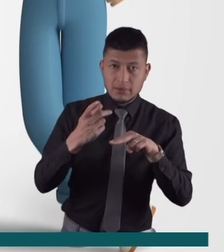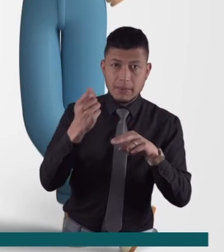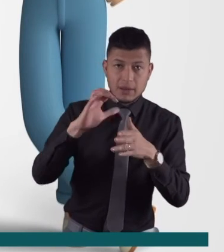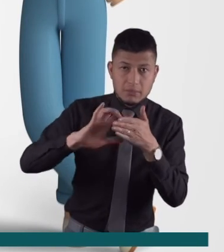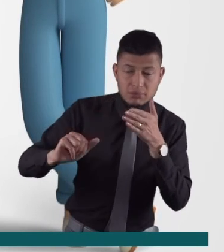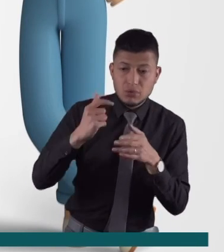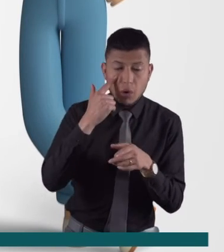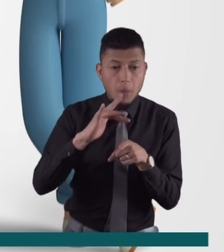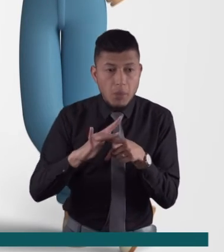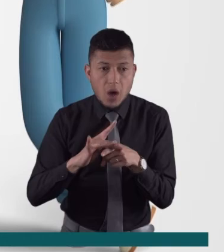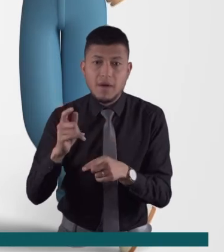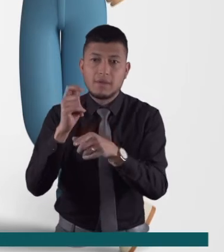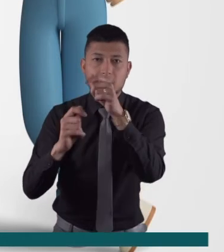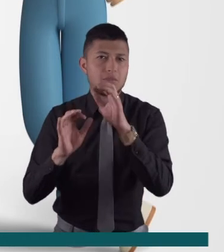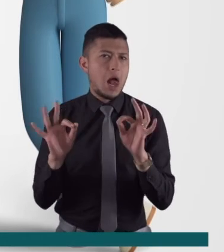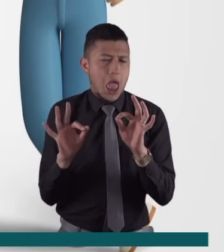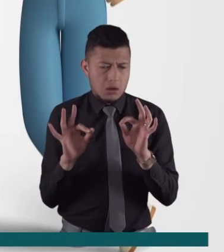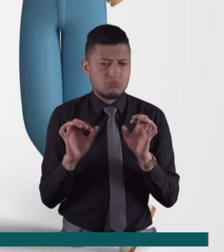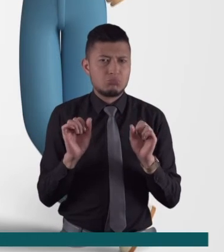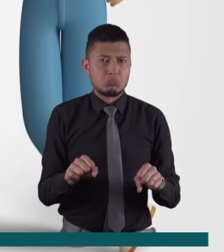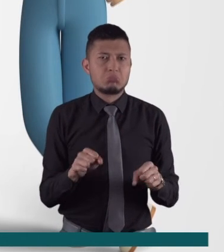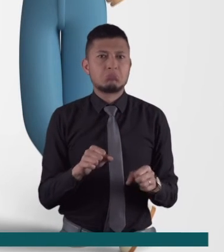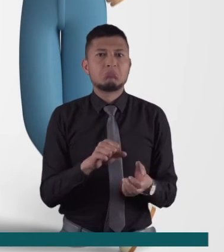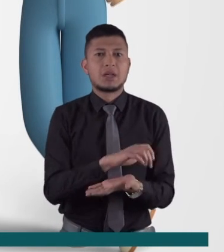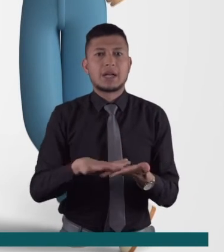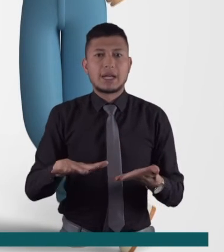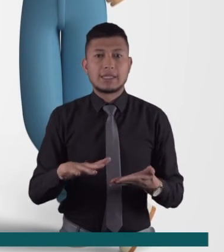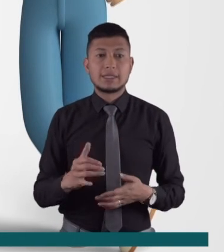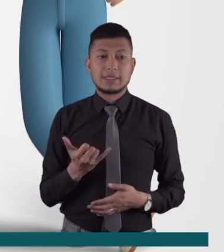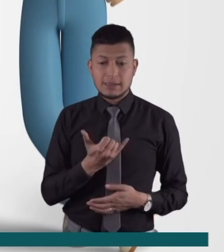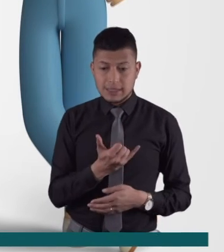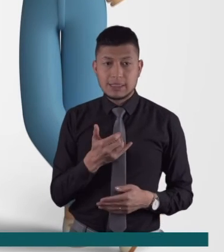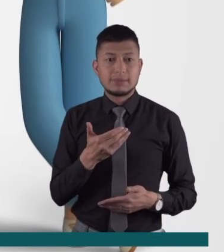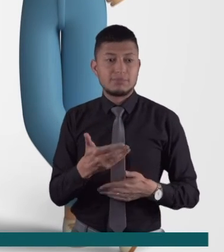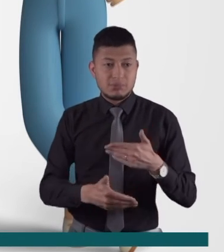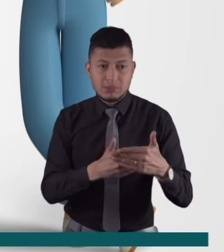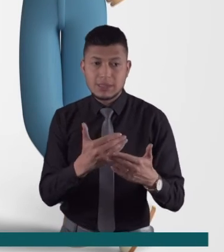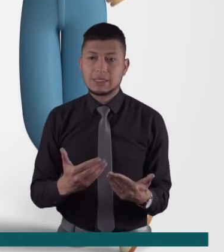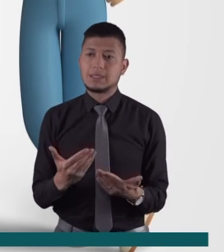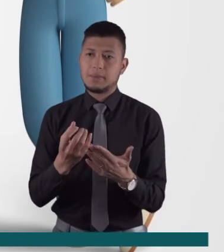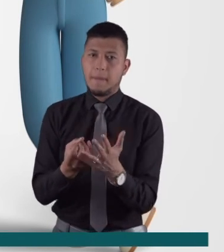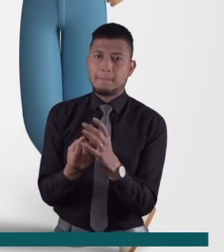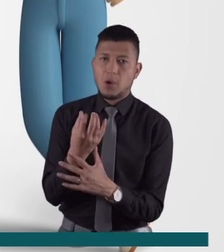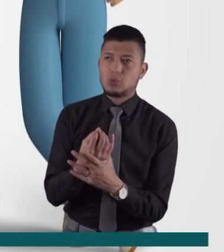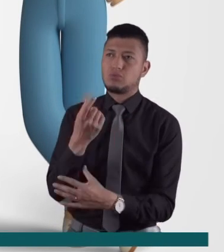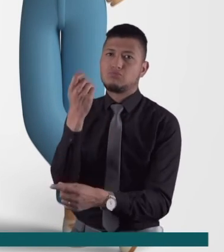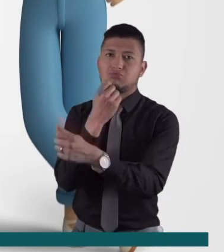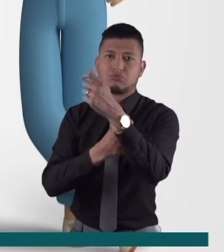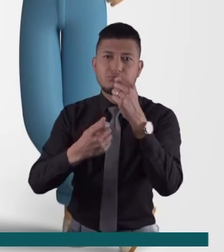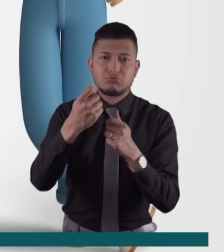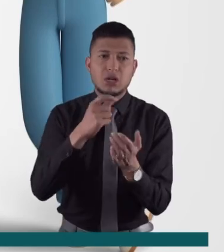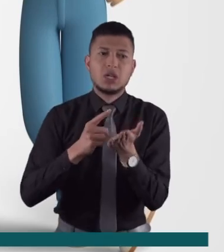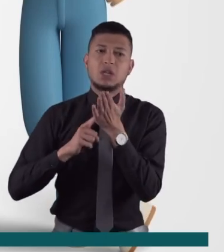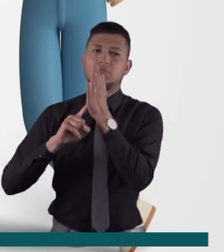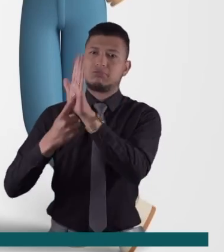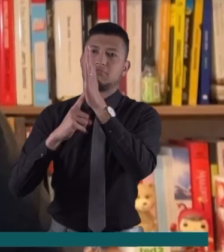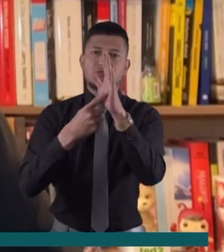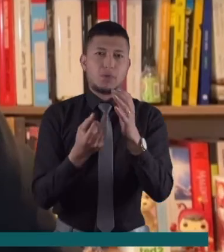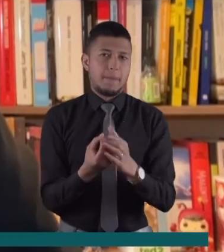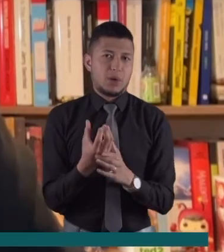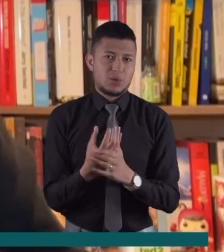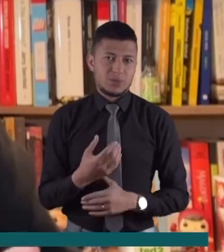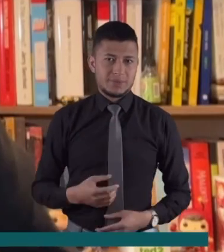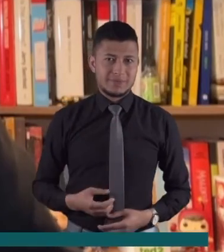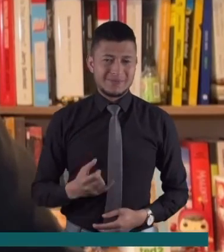usarla ni por probarla ni vender y lo que hace una persona es que ve Cuáles son los productos que más le interesa ofrecerle a su círculo y empieza a ofrecerle sus productos